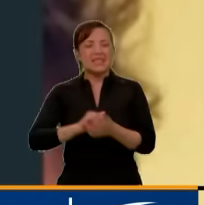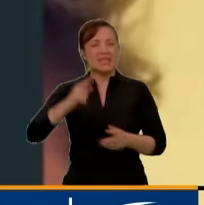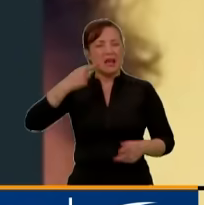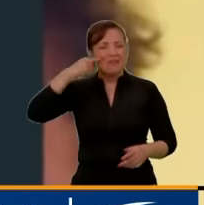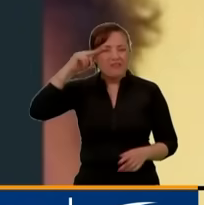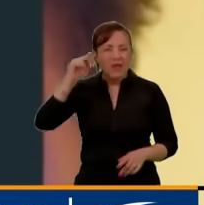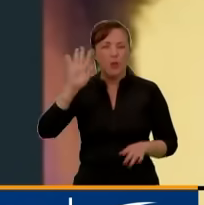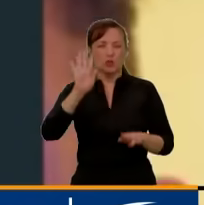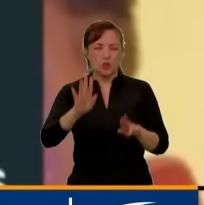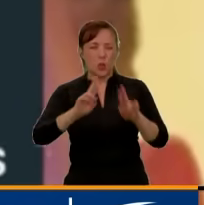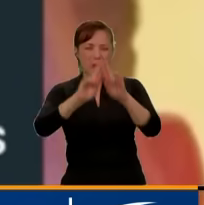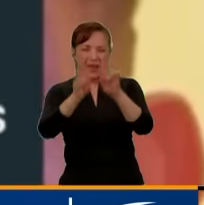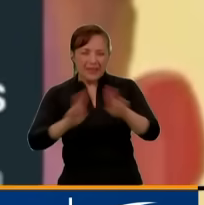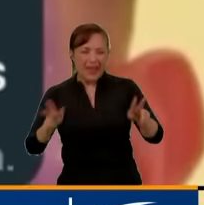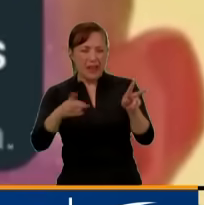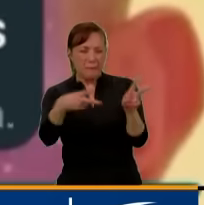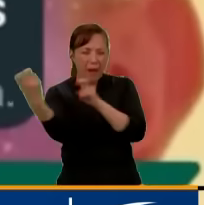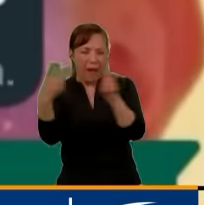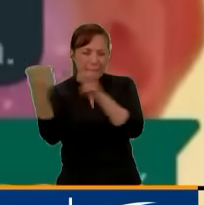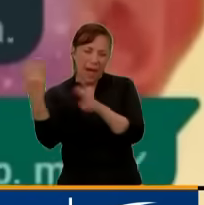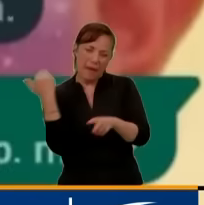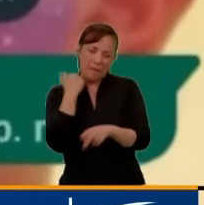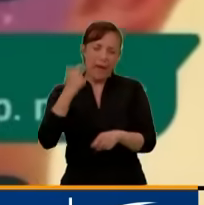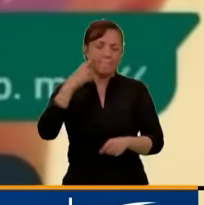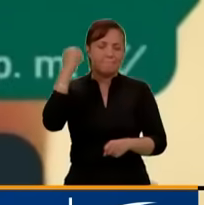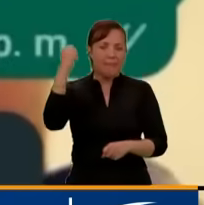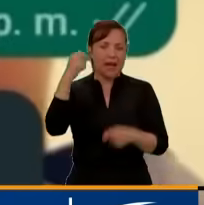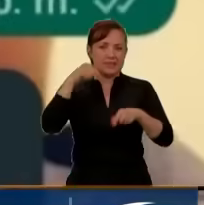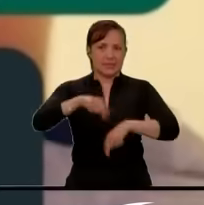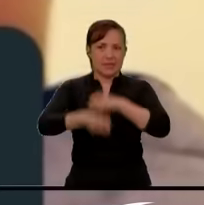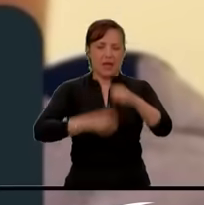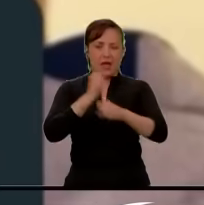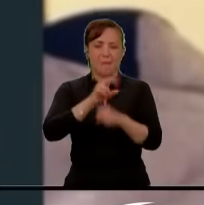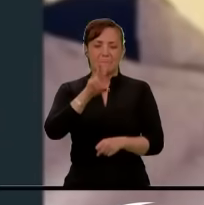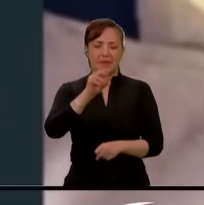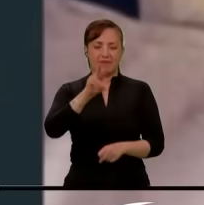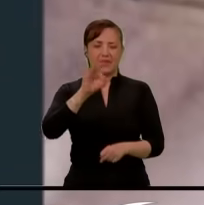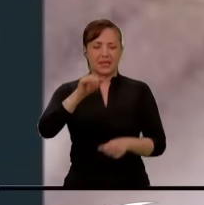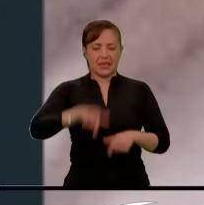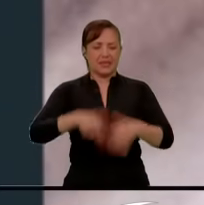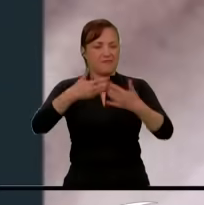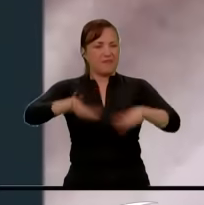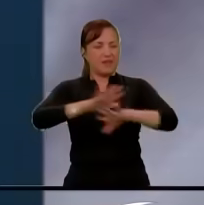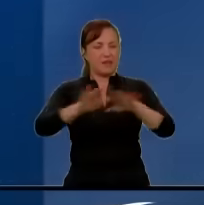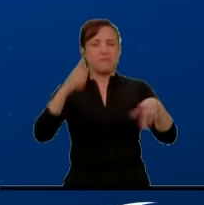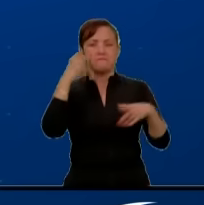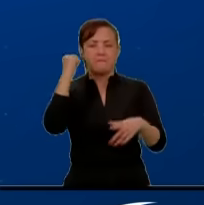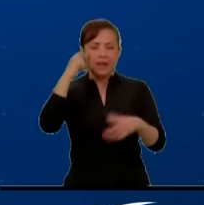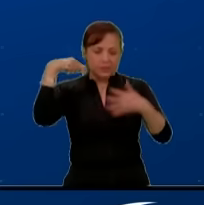estafas hacen parte de los delitos que más aumentaron en este 2023 que termina.